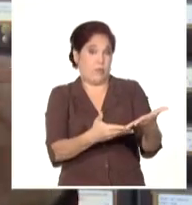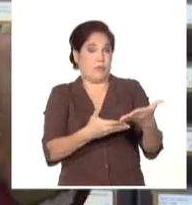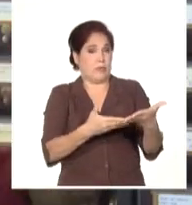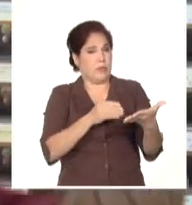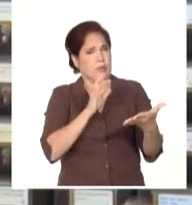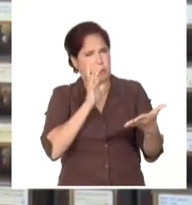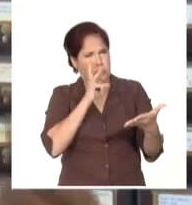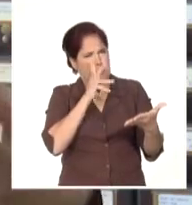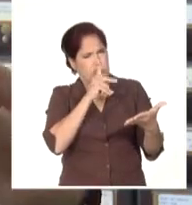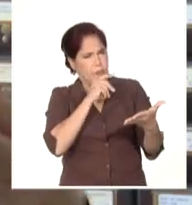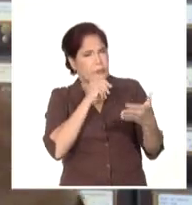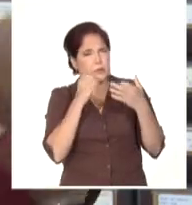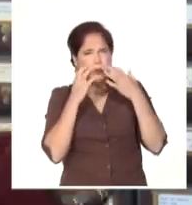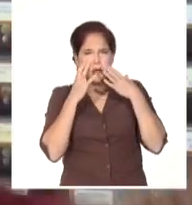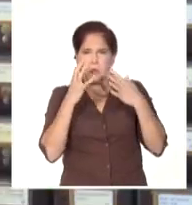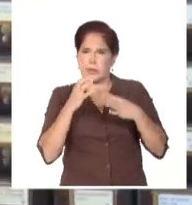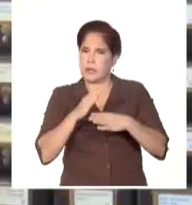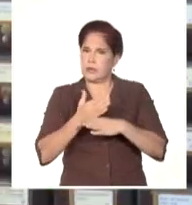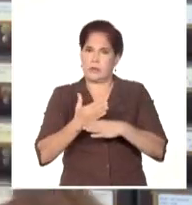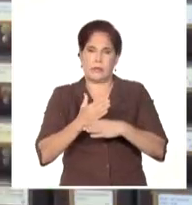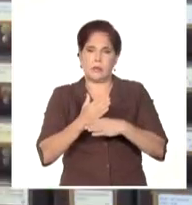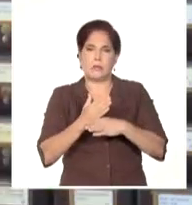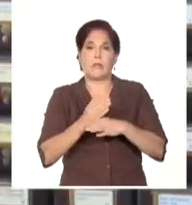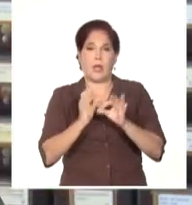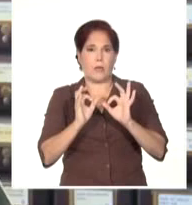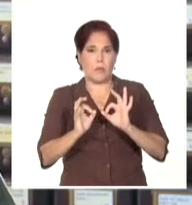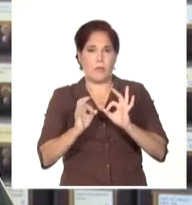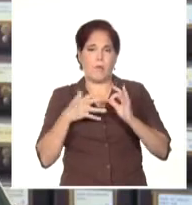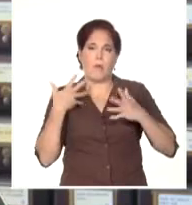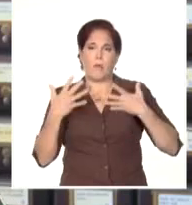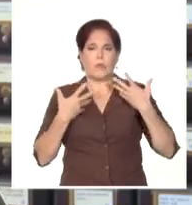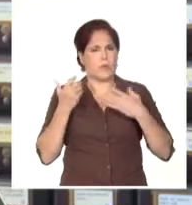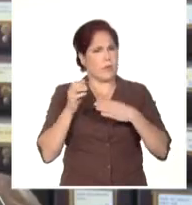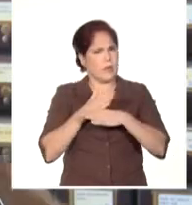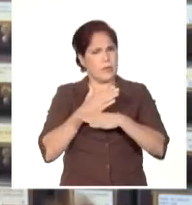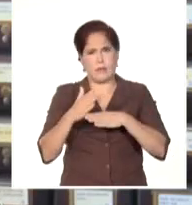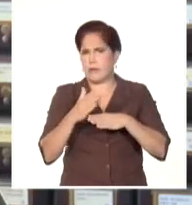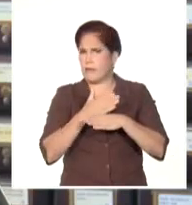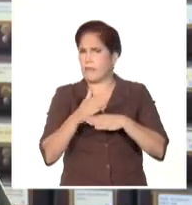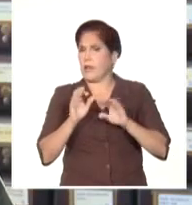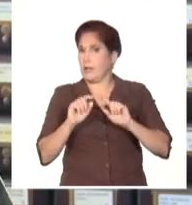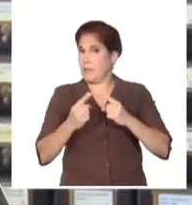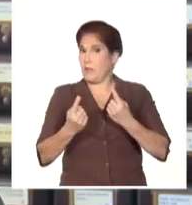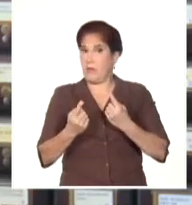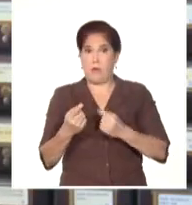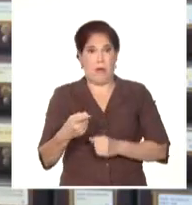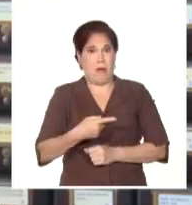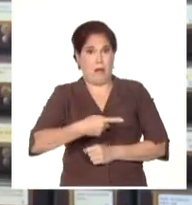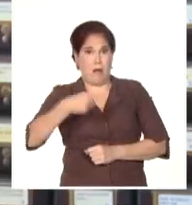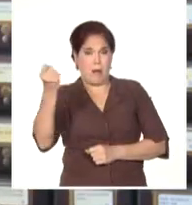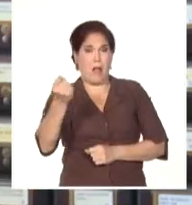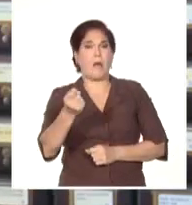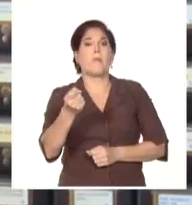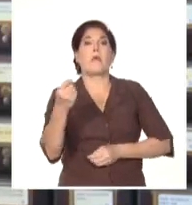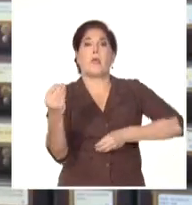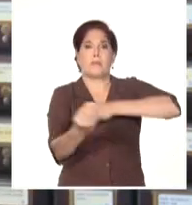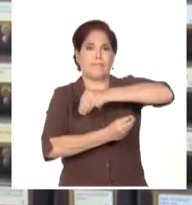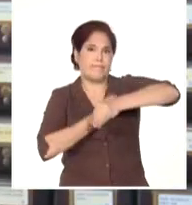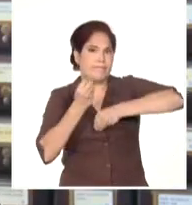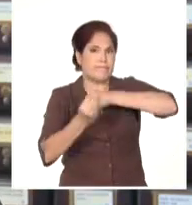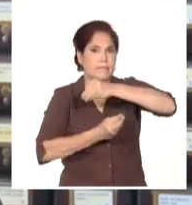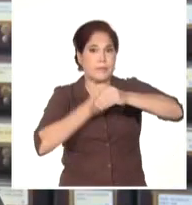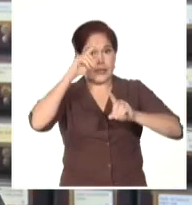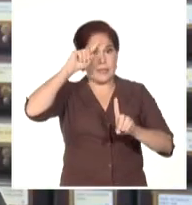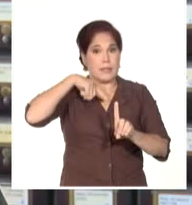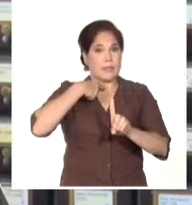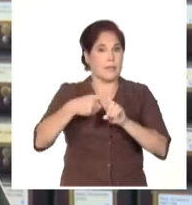hermosa por las significaciones y los motivos que tuvo de hacerse de manera rápida en septiembre